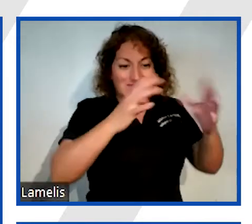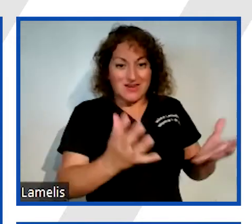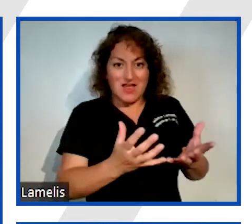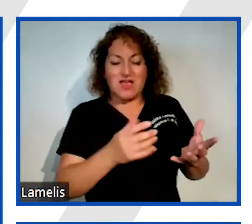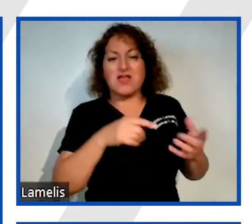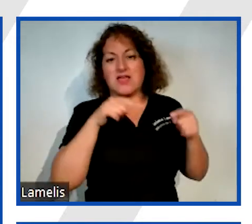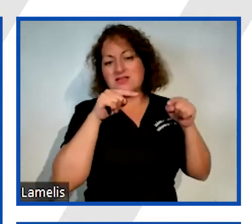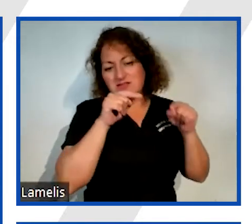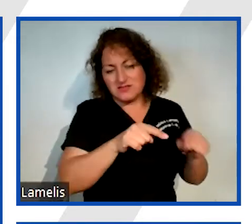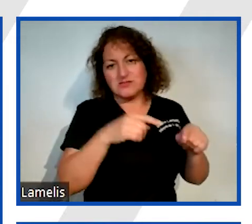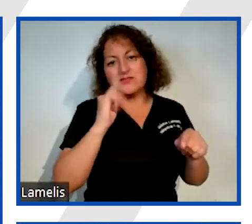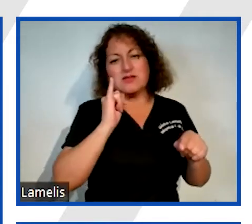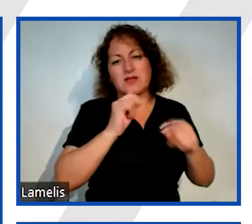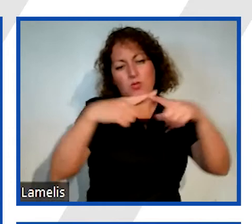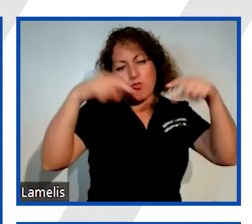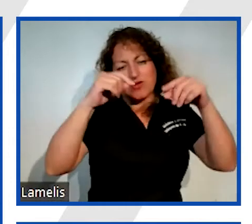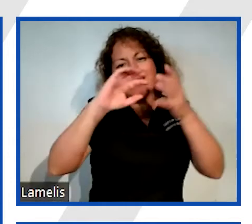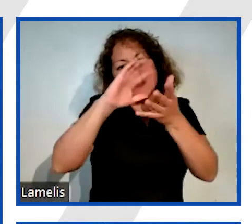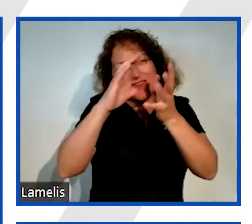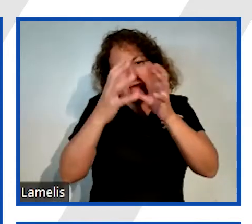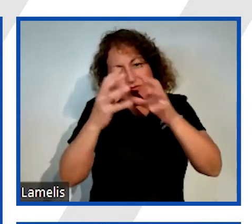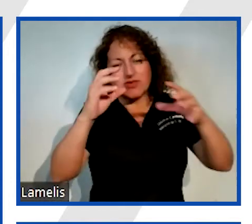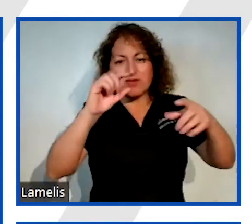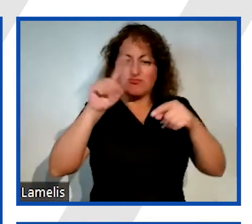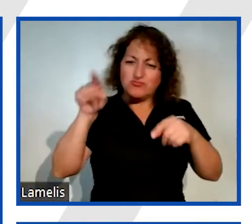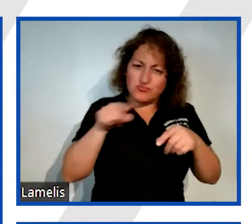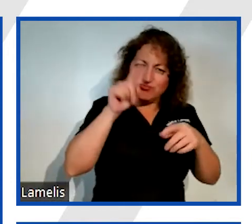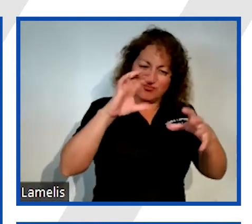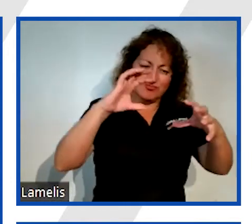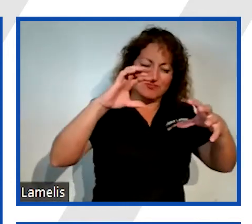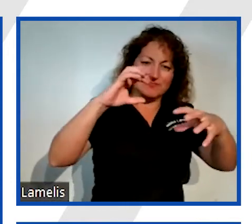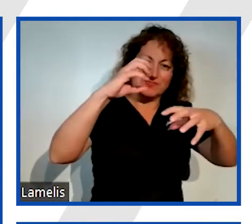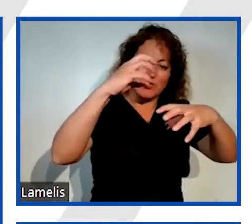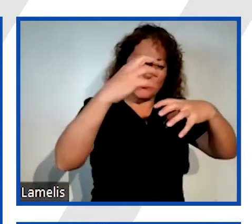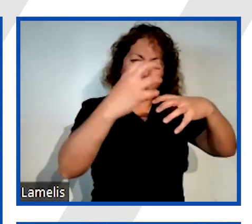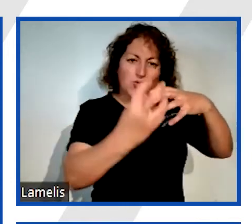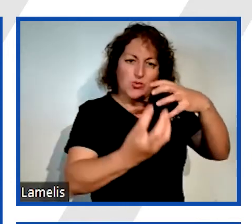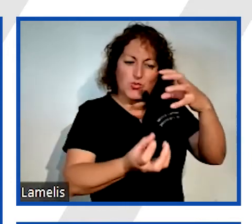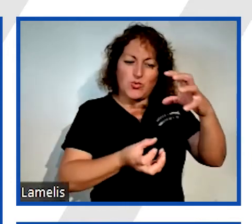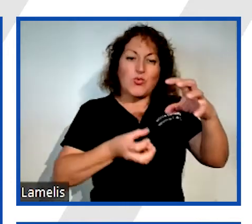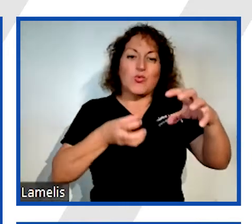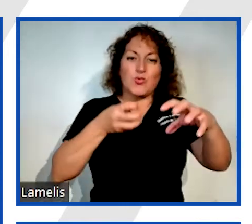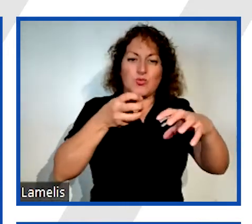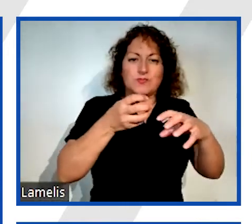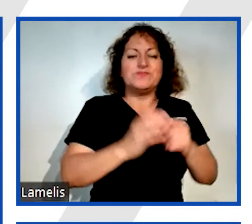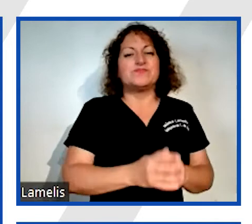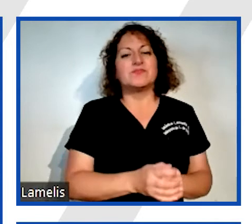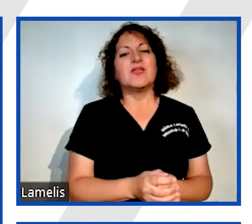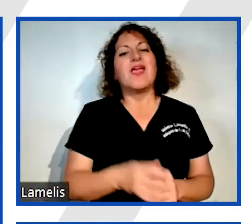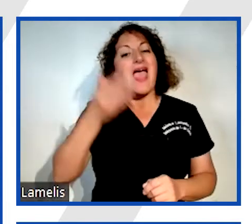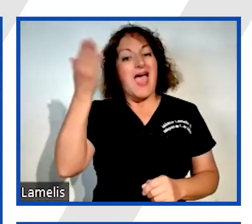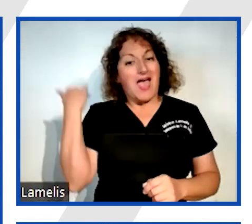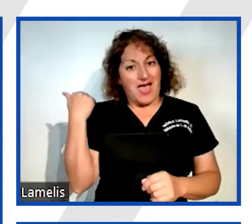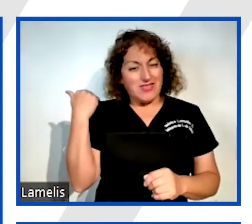el inem después del impacto recién en la creación verdad del sistema tierra-luna era mucho más importante porque estaba